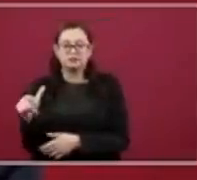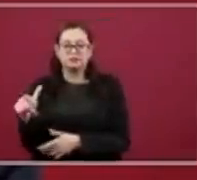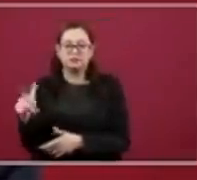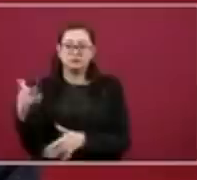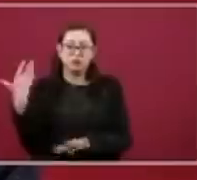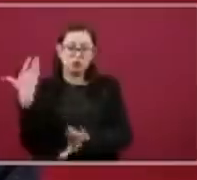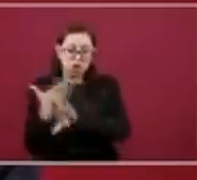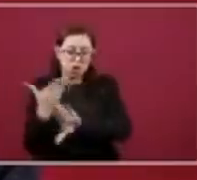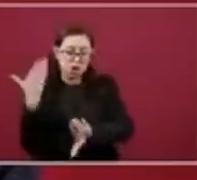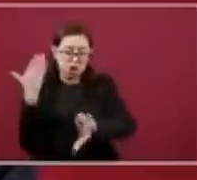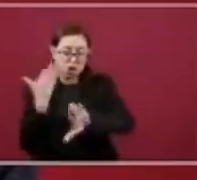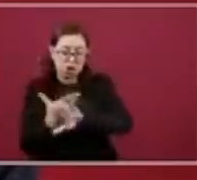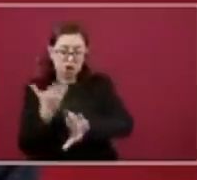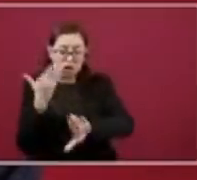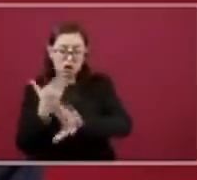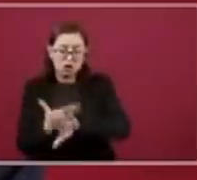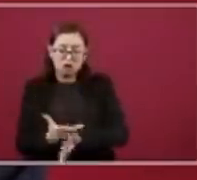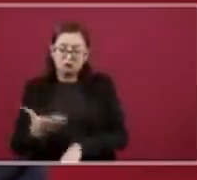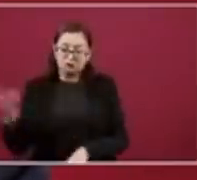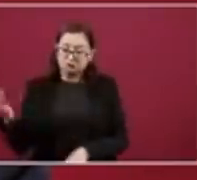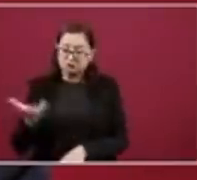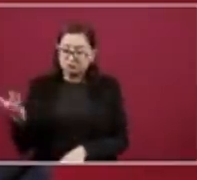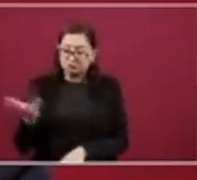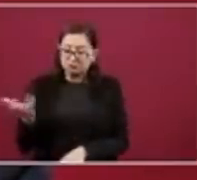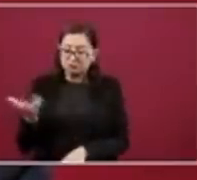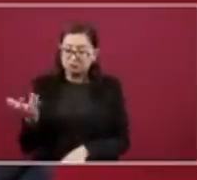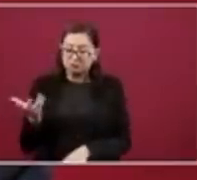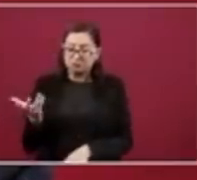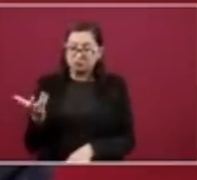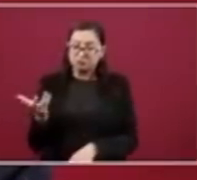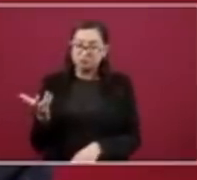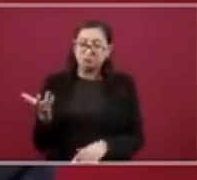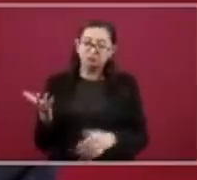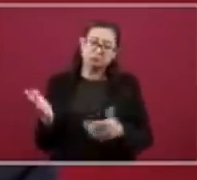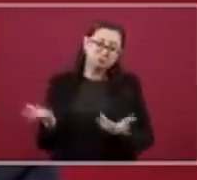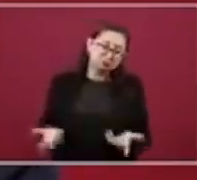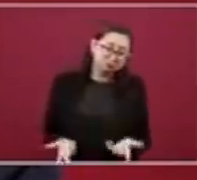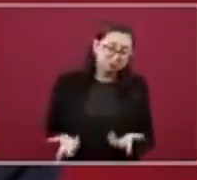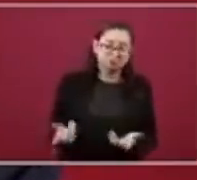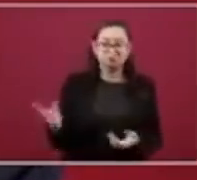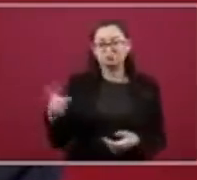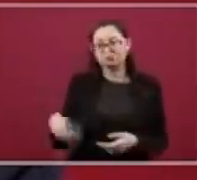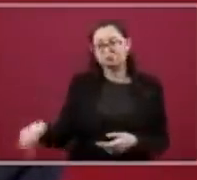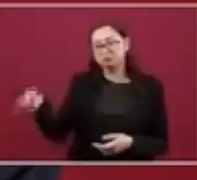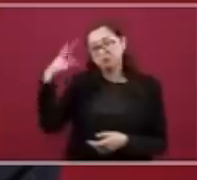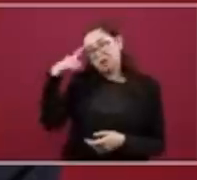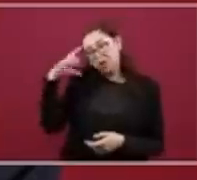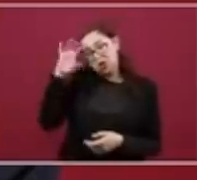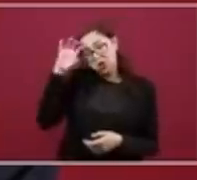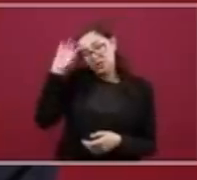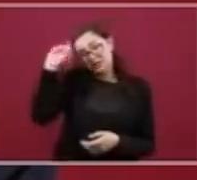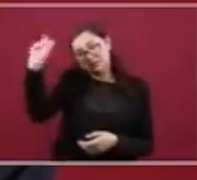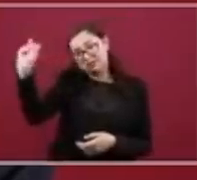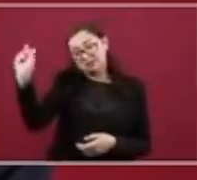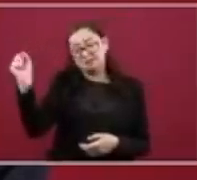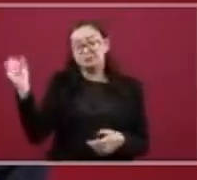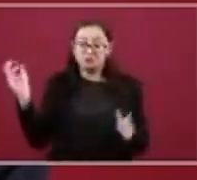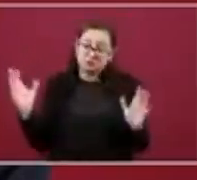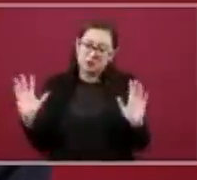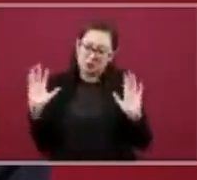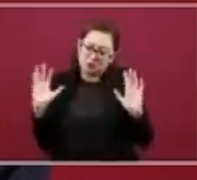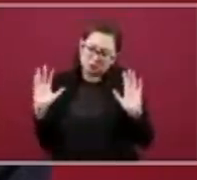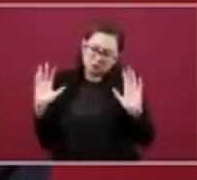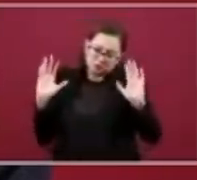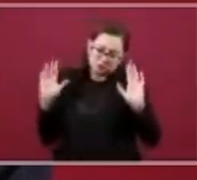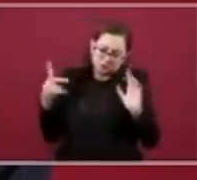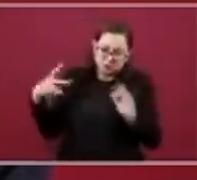pues actúan con una concepción que yo respeto,